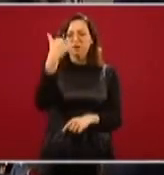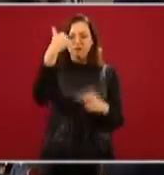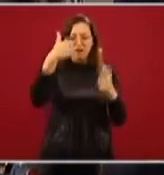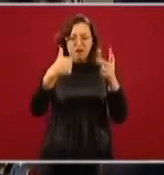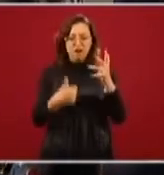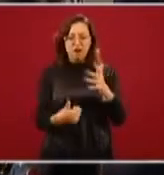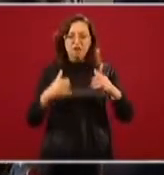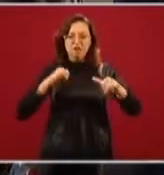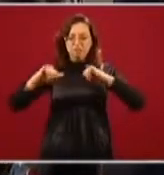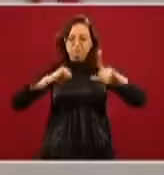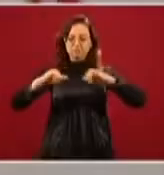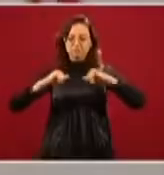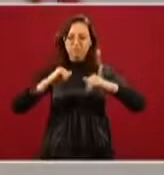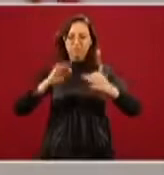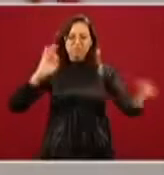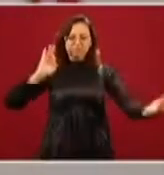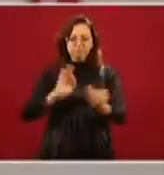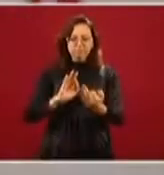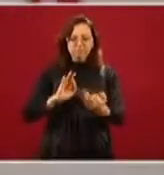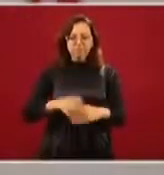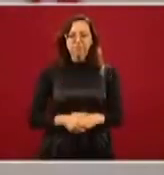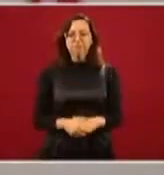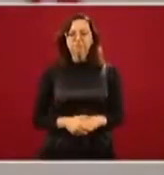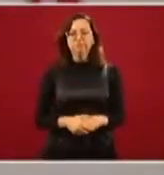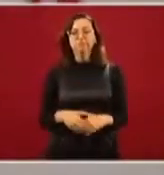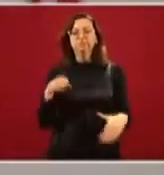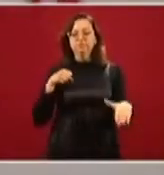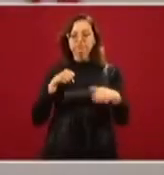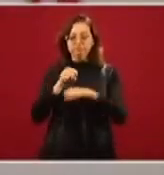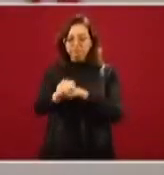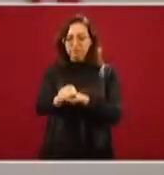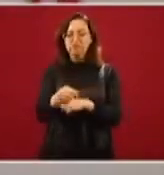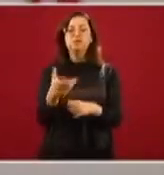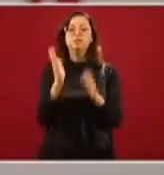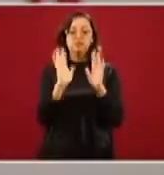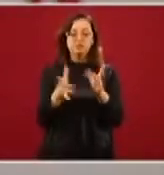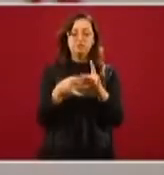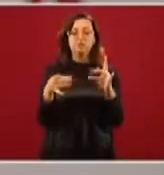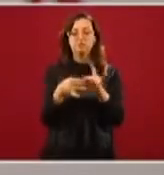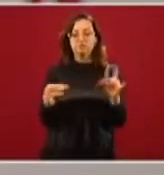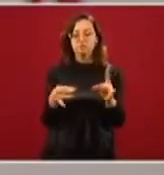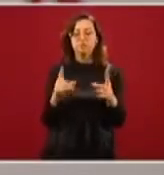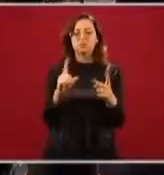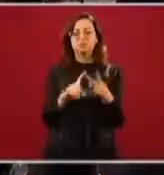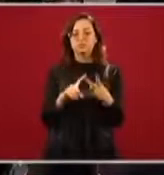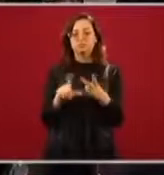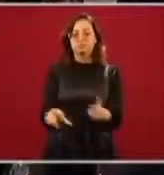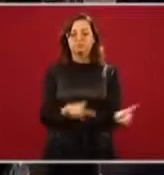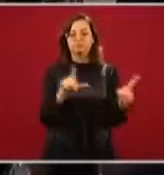con un acercamiento mayor. El tren suburbano ha sido explicado ya ampliamente. La que sigue, el número